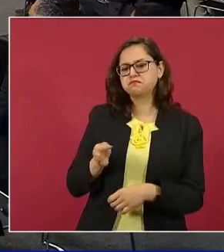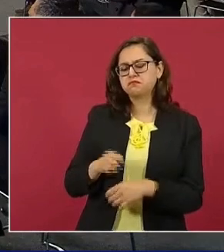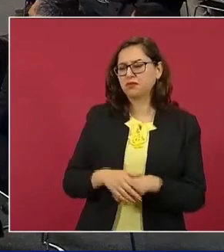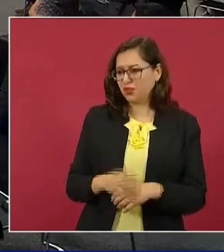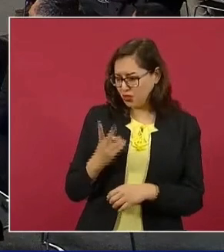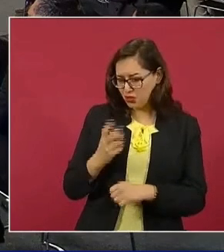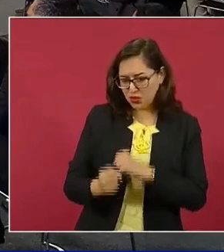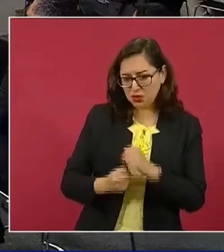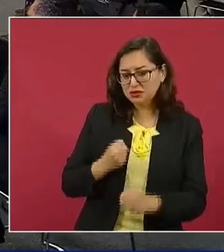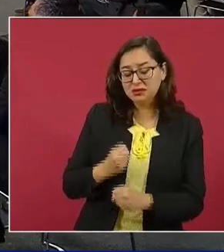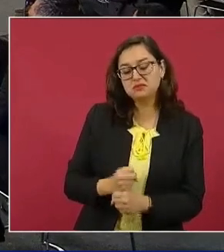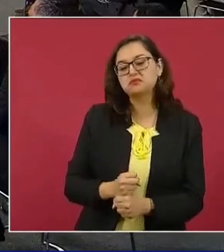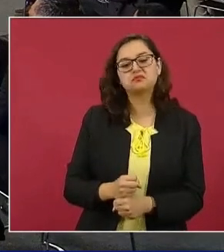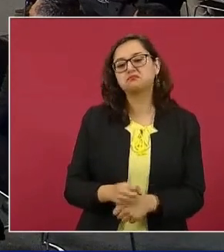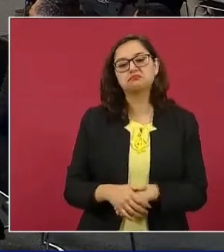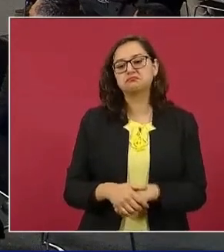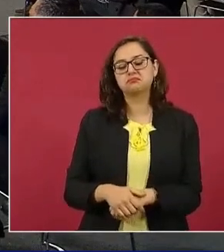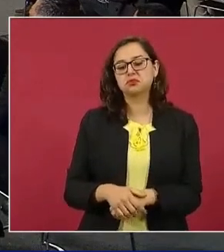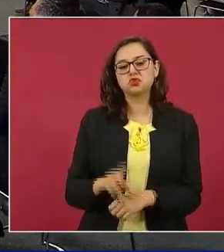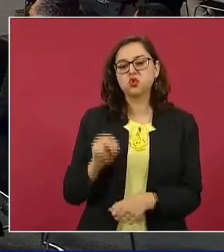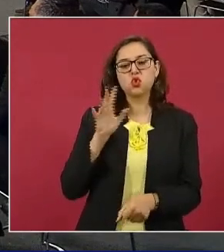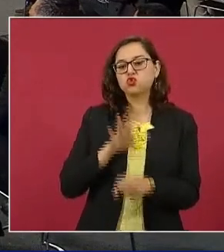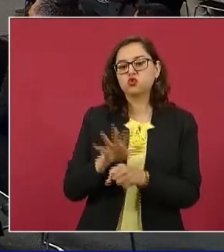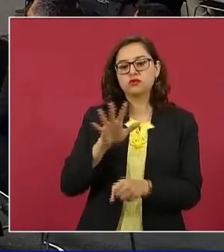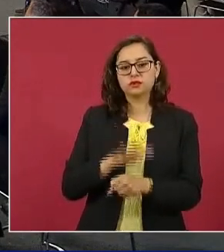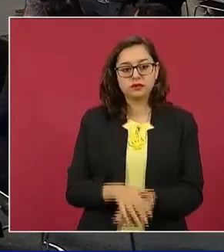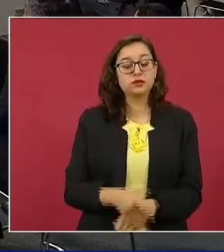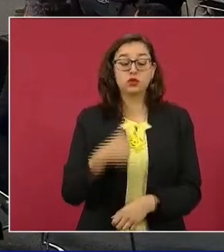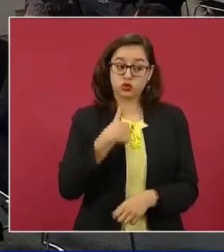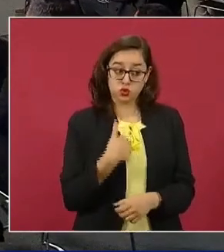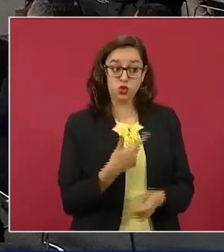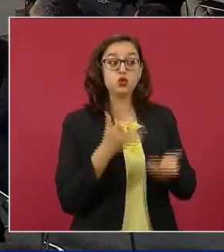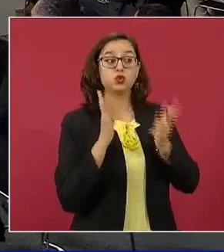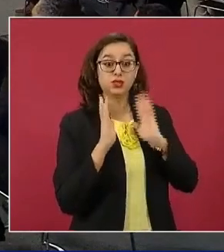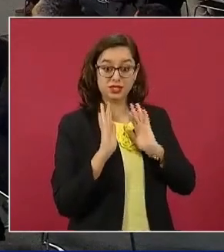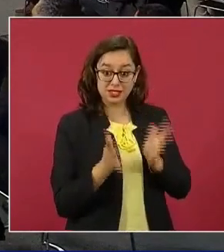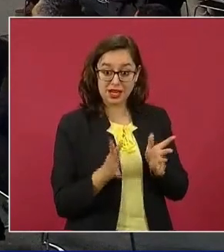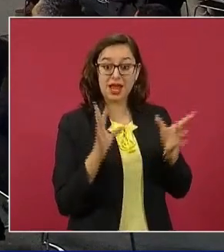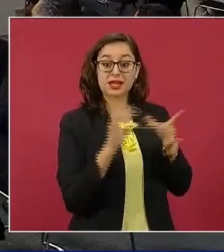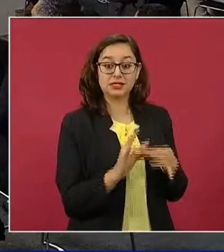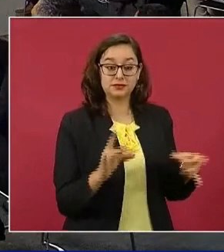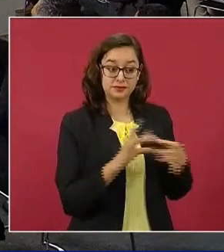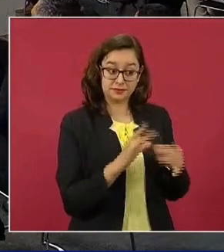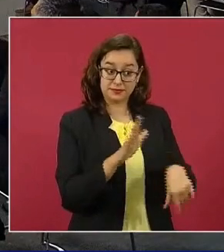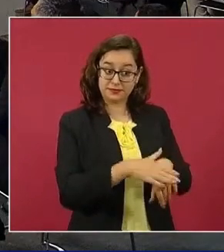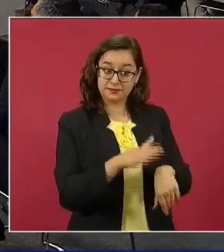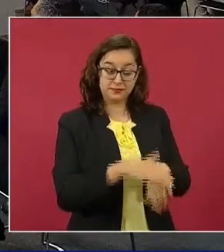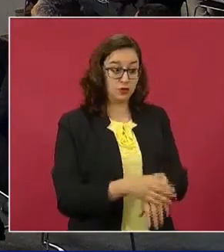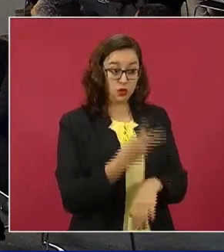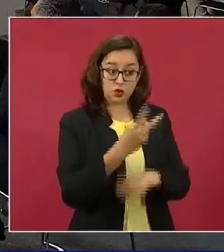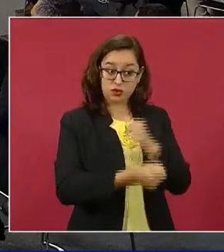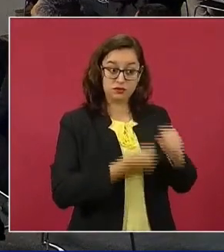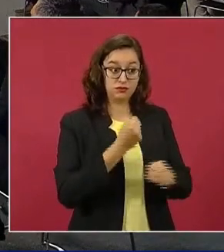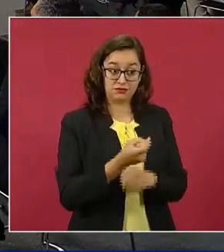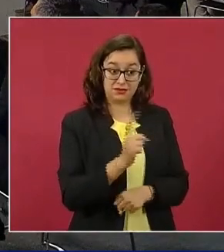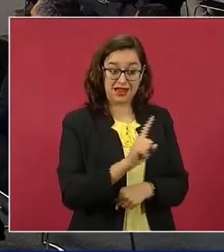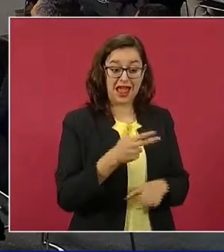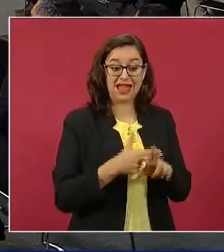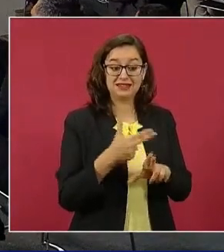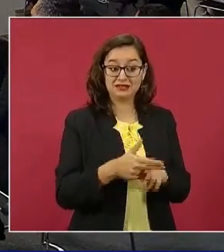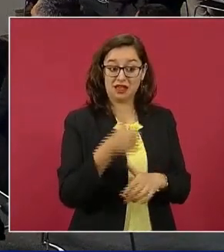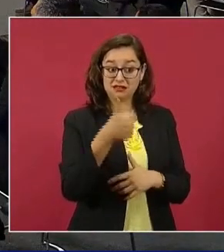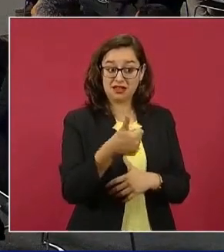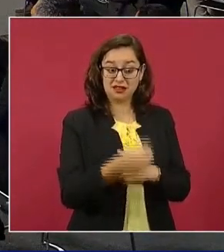requiere más tiempo. Entonces, yo he aclarado de que no es 2 años, es todo el sexenio, pero